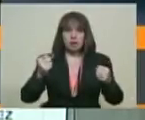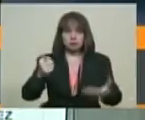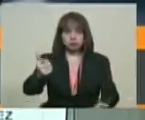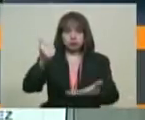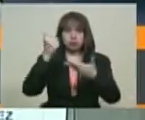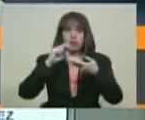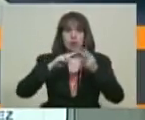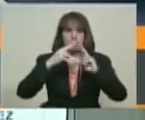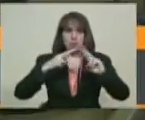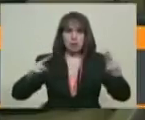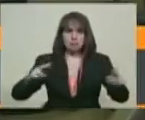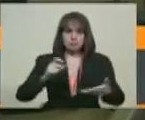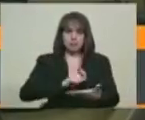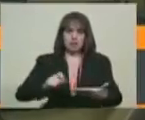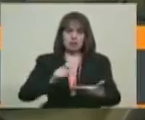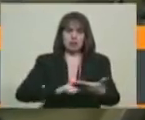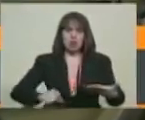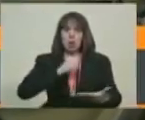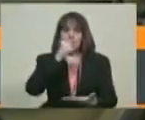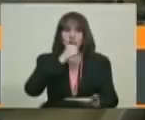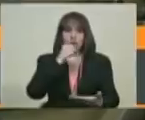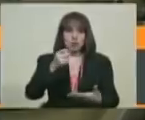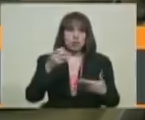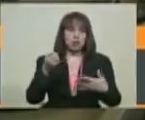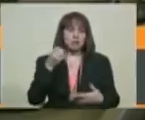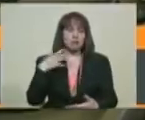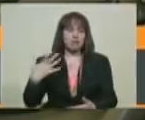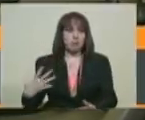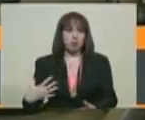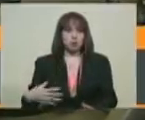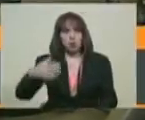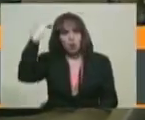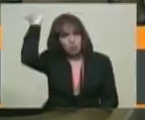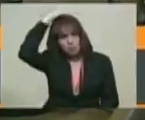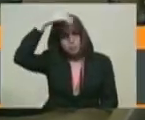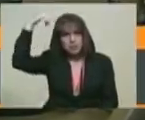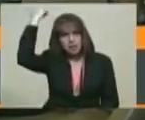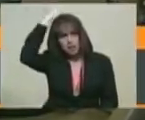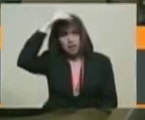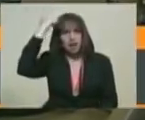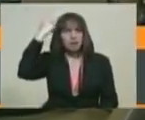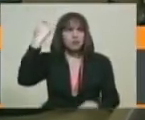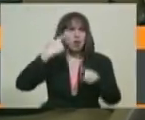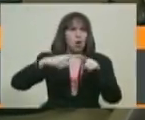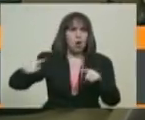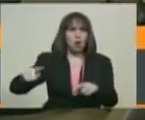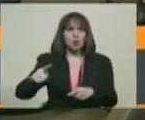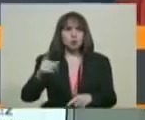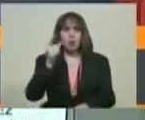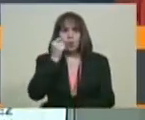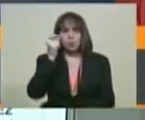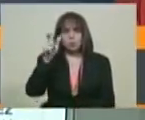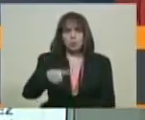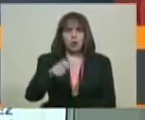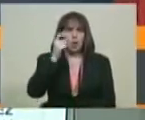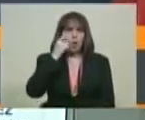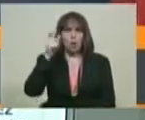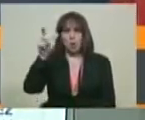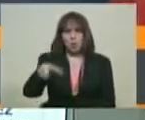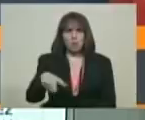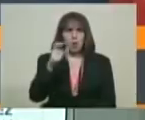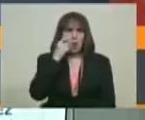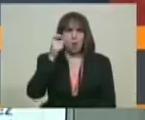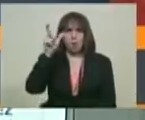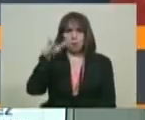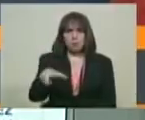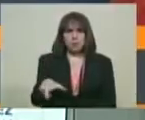Ramonet, escritor, periodista, Piedad Córdoba, Joao Pedro Estedil, Mark Weisbrock, Jacques Sapir,